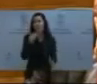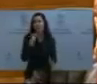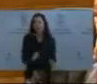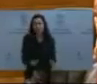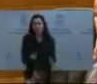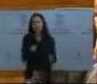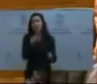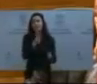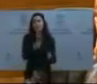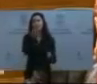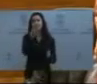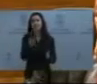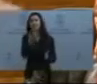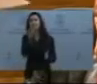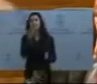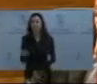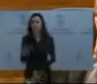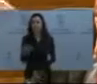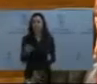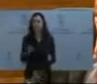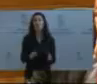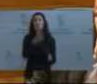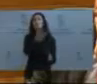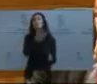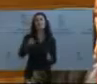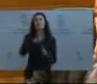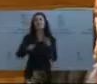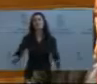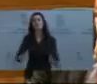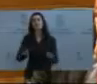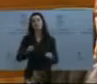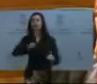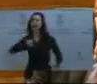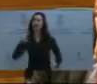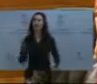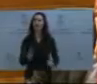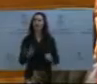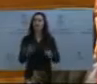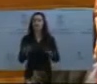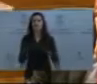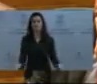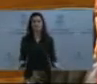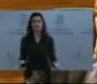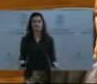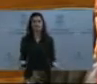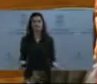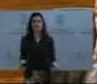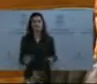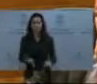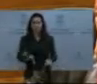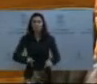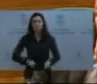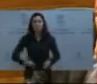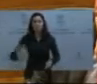20, 30, 40 o 400 los casos. Nos parece absolutamente